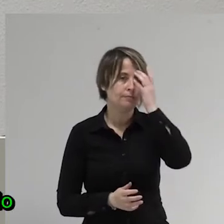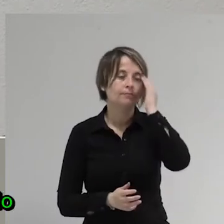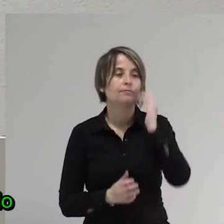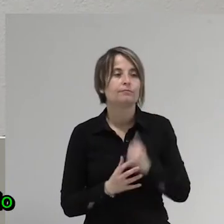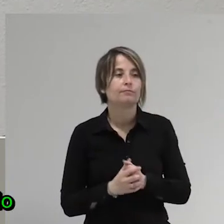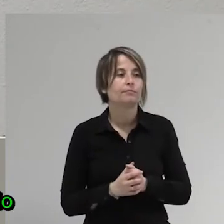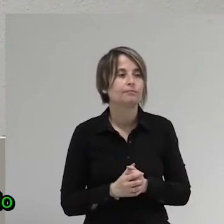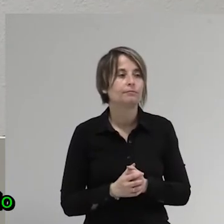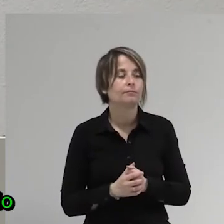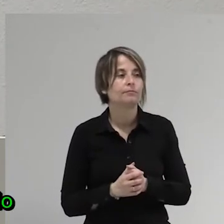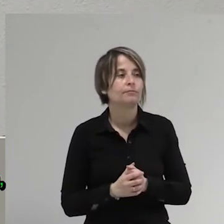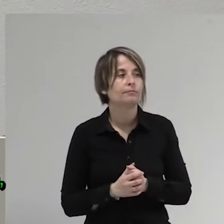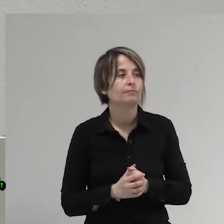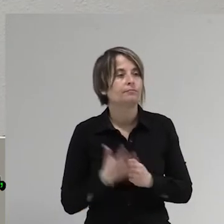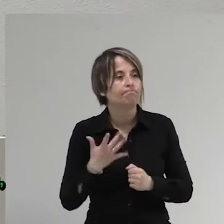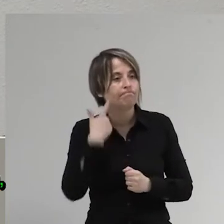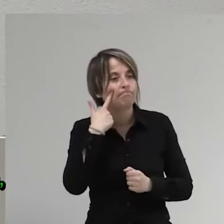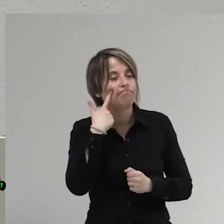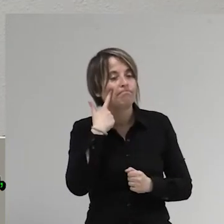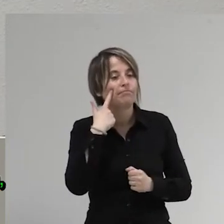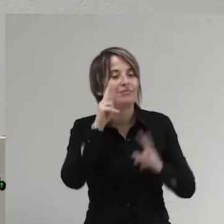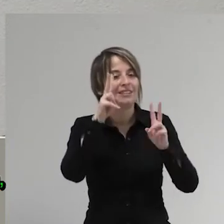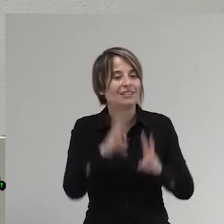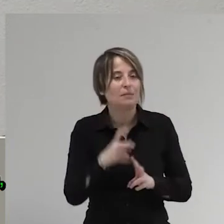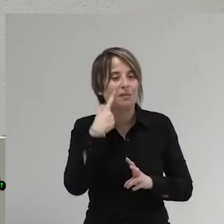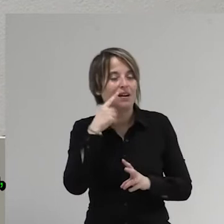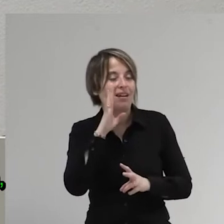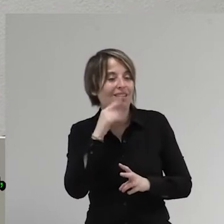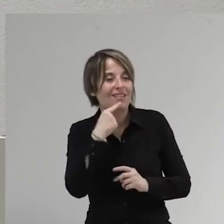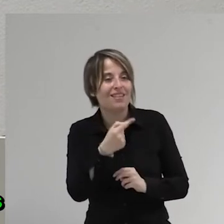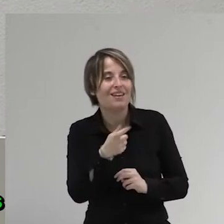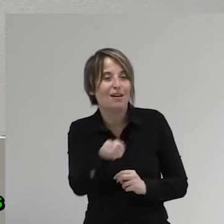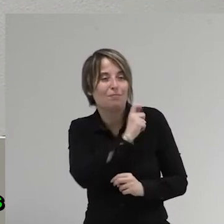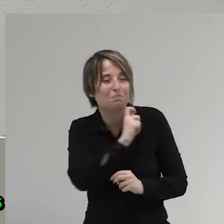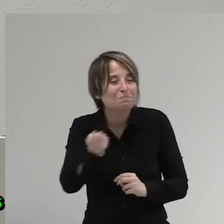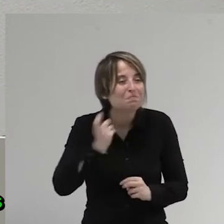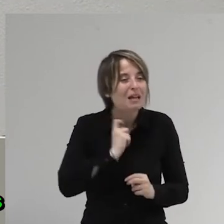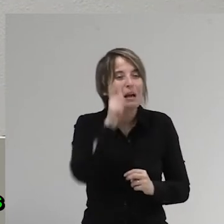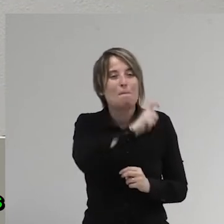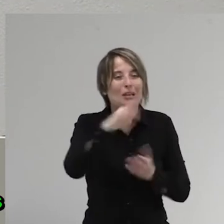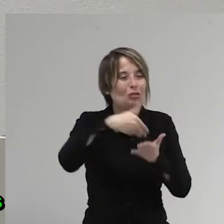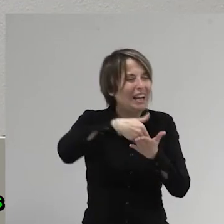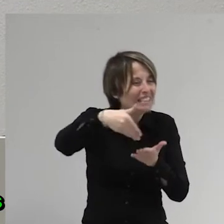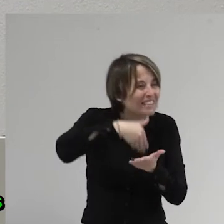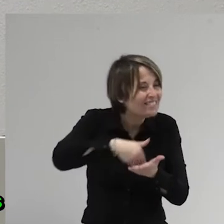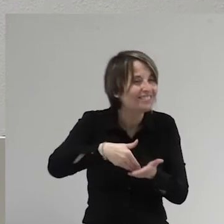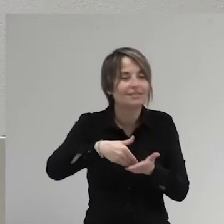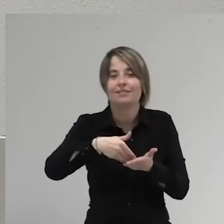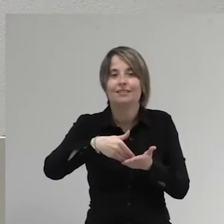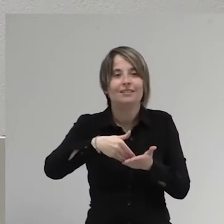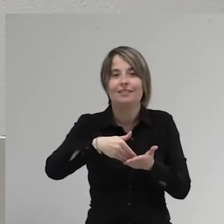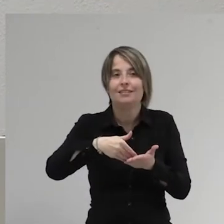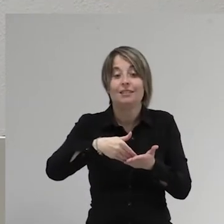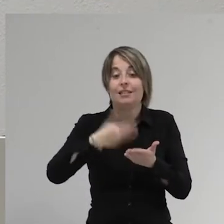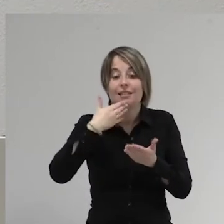En ese sentido, está más que estudiado que la explotación desvergonzada, ¿no?, como decía Fanon, de millones de personas esclavizadas, no, sin ello